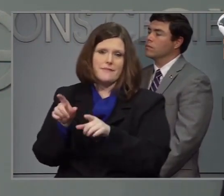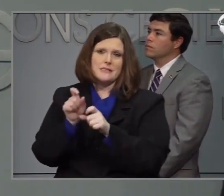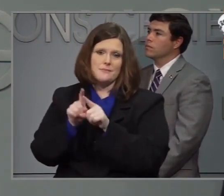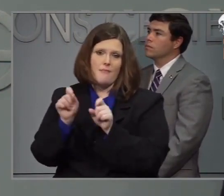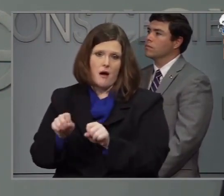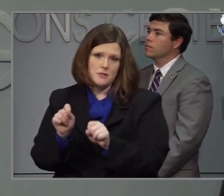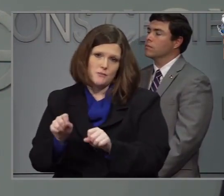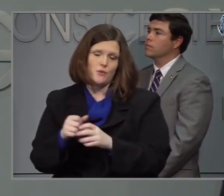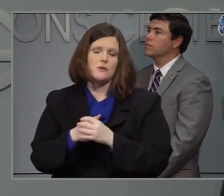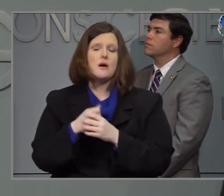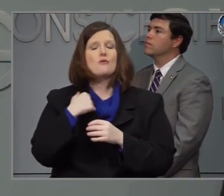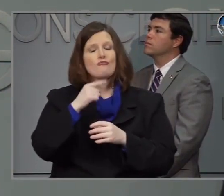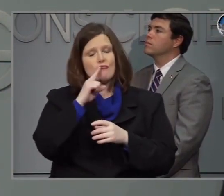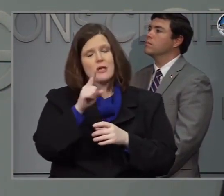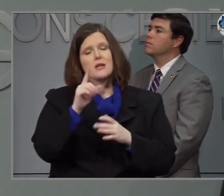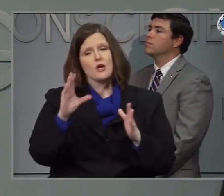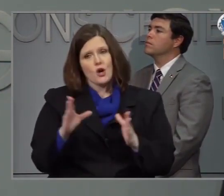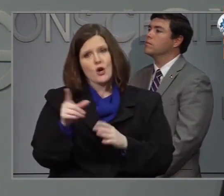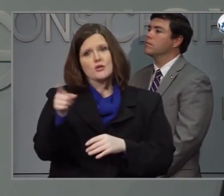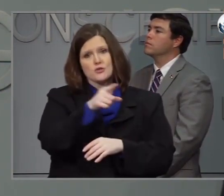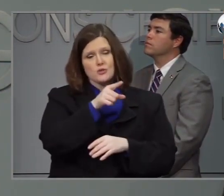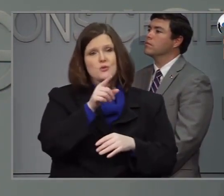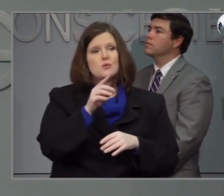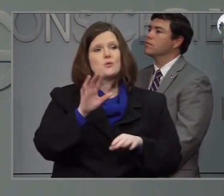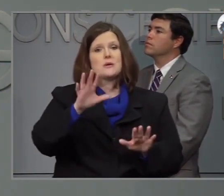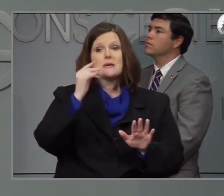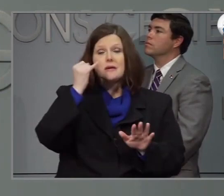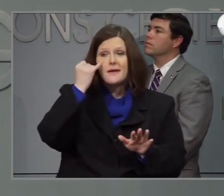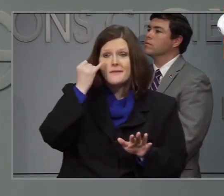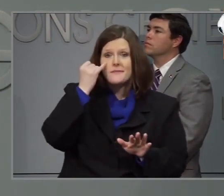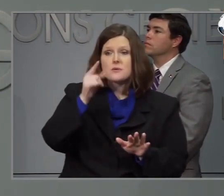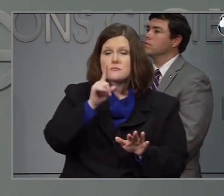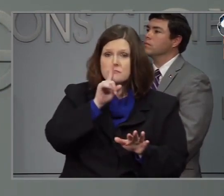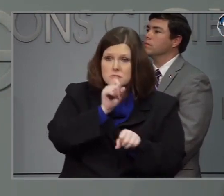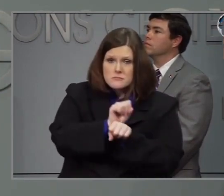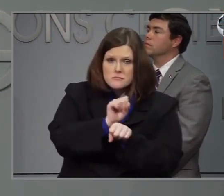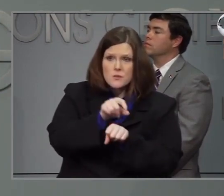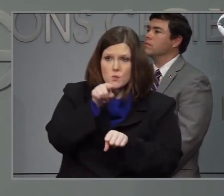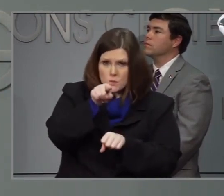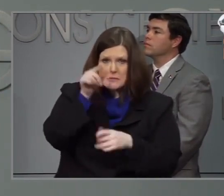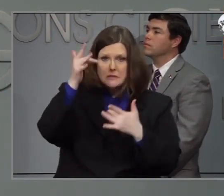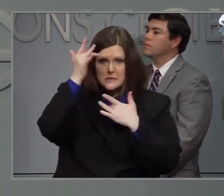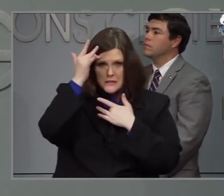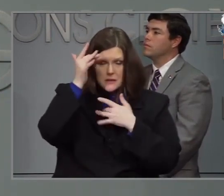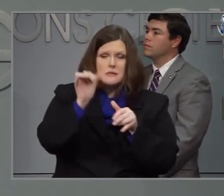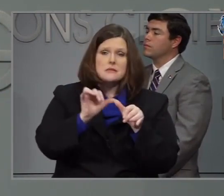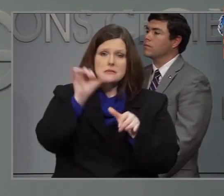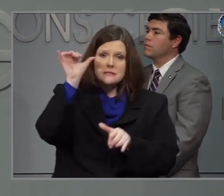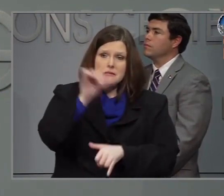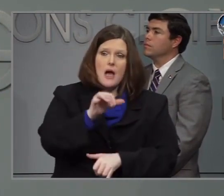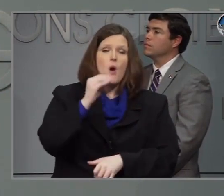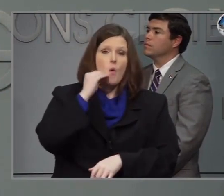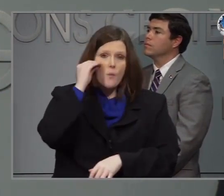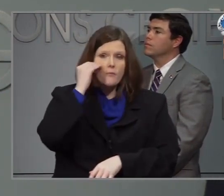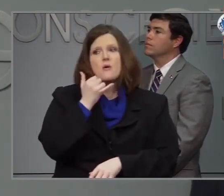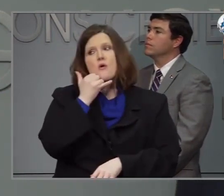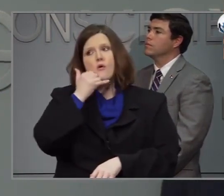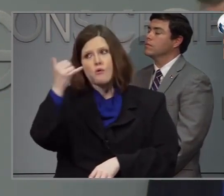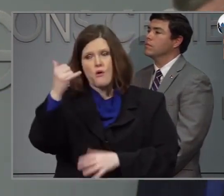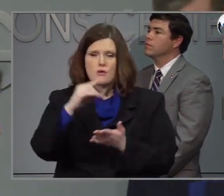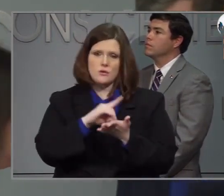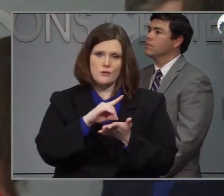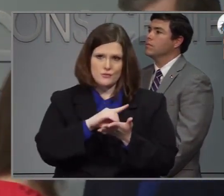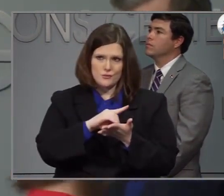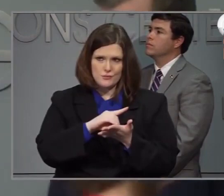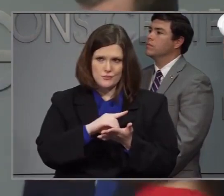motivó a todo el mundo que por favor presten atención a lo que dijo el gobernador si están enfermos quédense en casa y llamen a